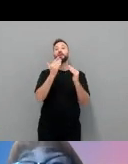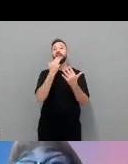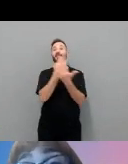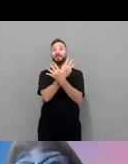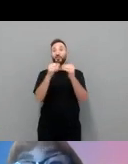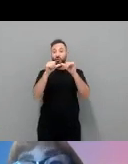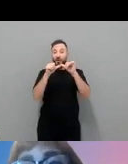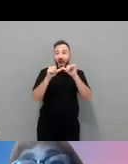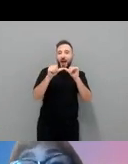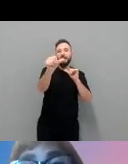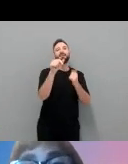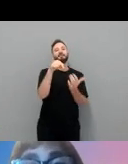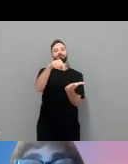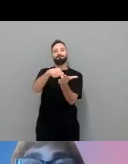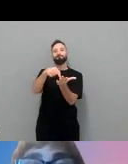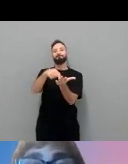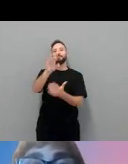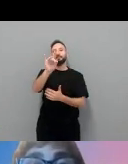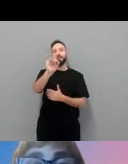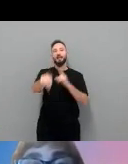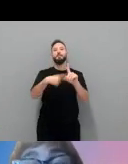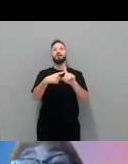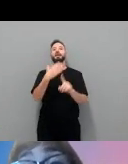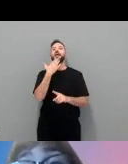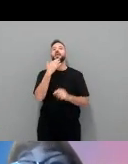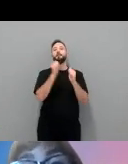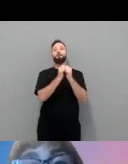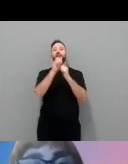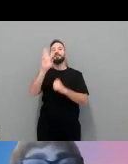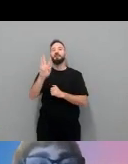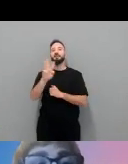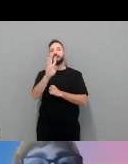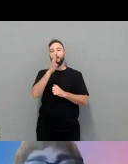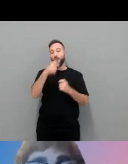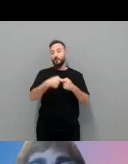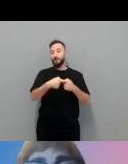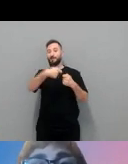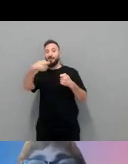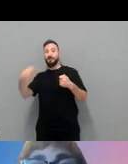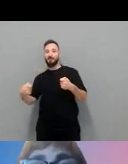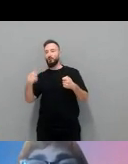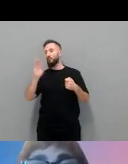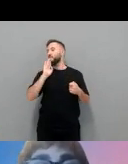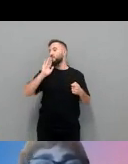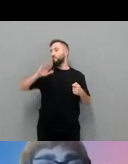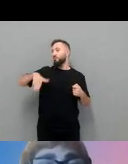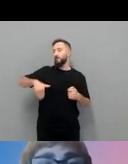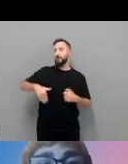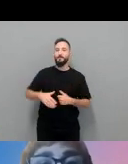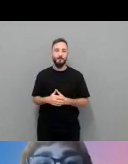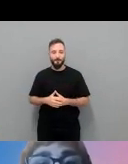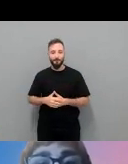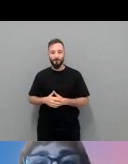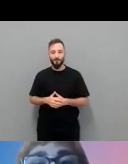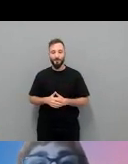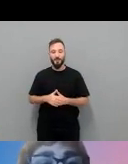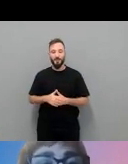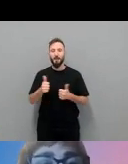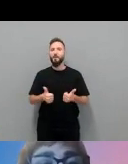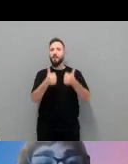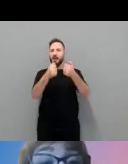¿vale? Sobre todo a partir de los 23 años con la última extensión que se ha dado del CUME, ¿vale? ¿Qué más